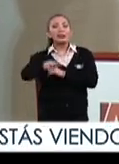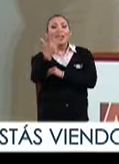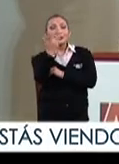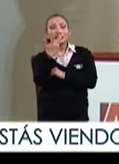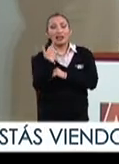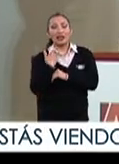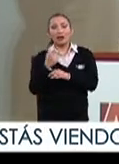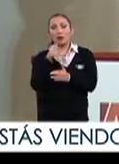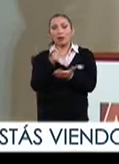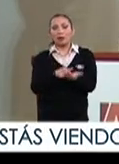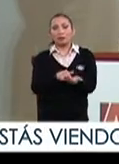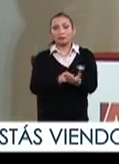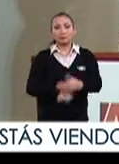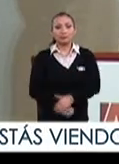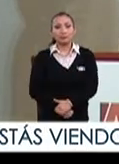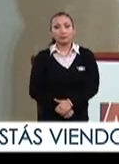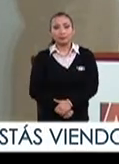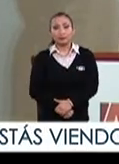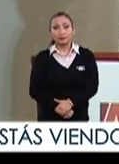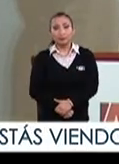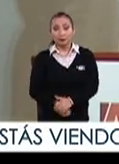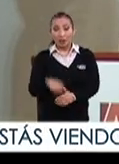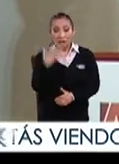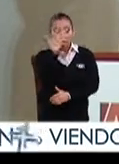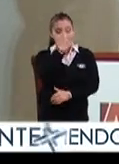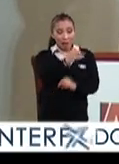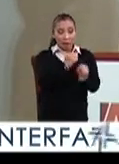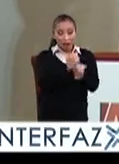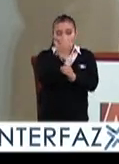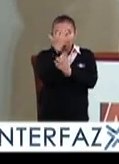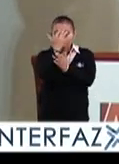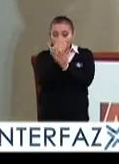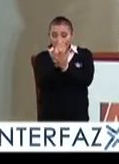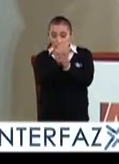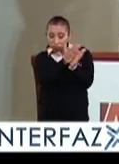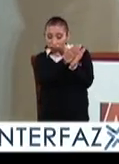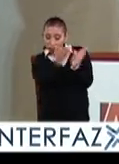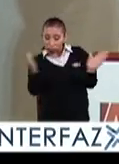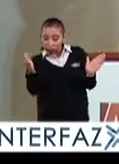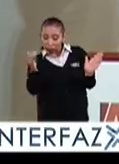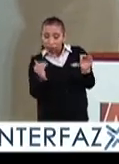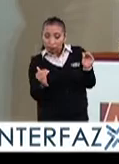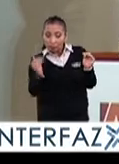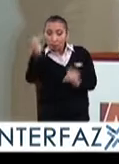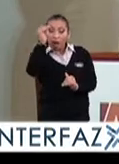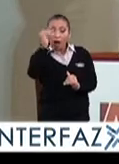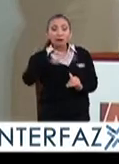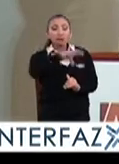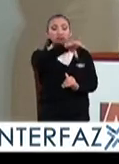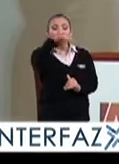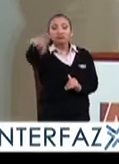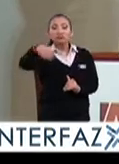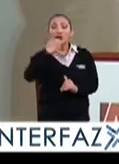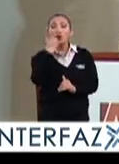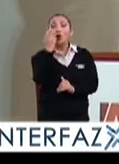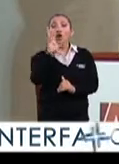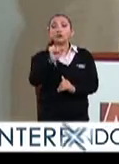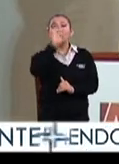29.913 plazas. En menos de una década, conseguimos aumentar nuestra cobertura en más